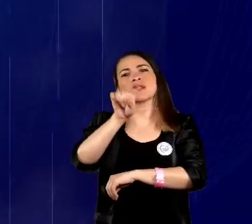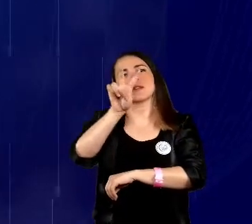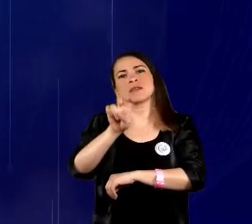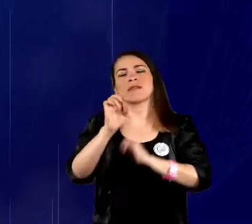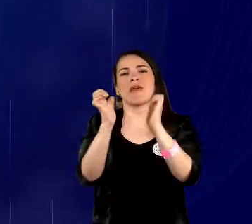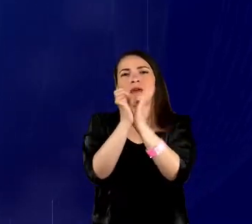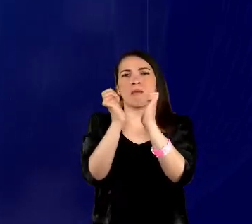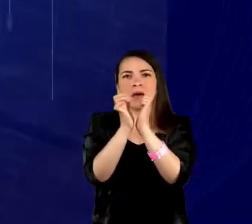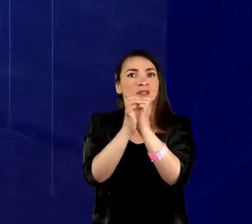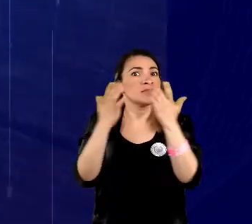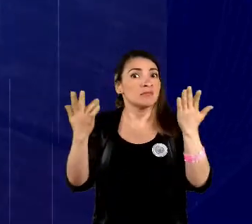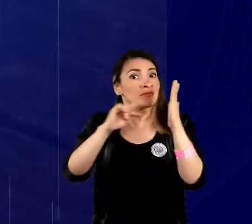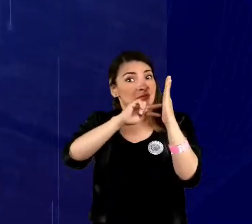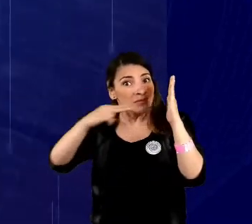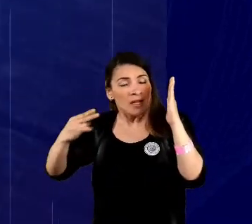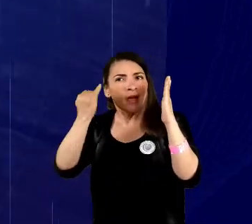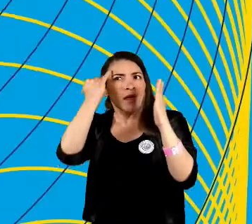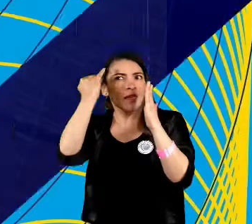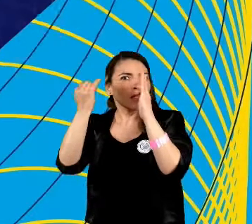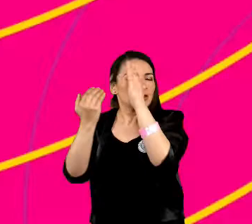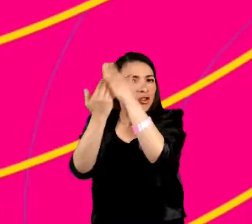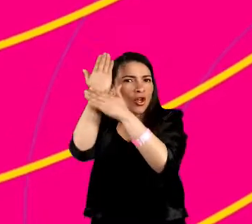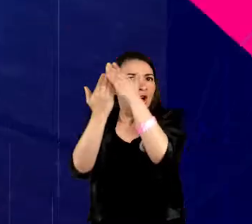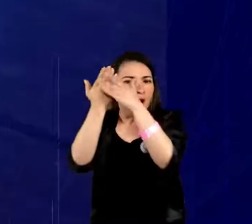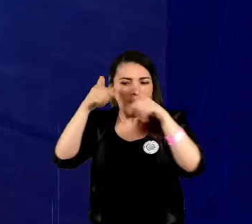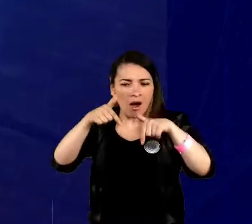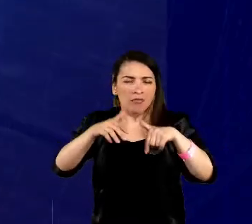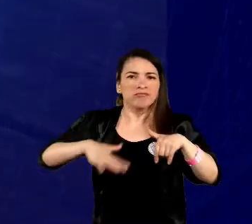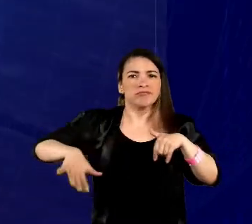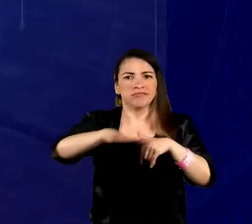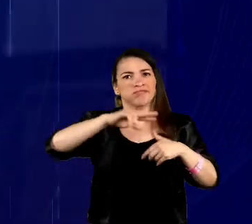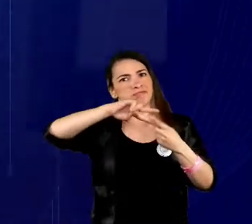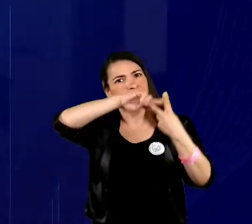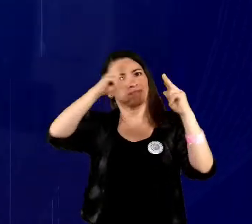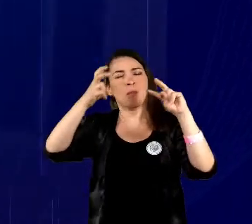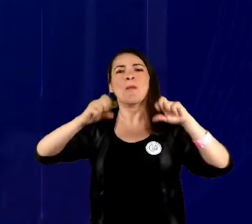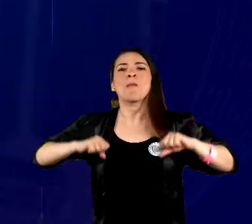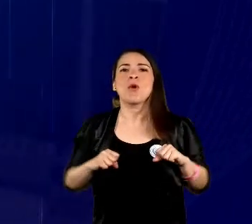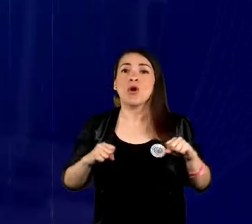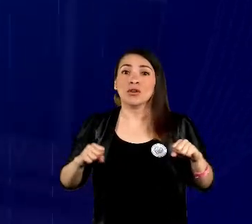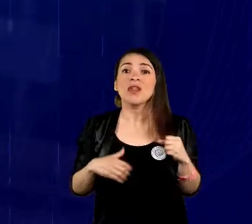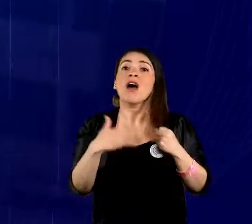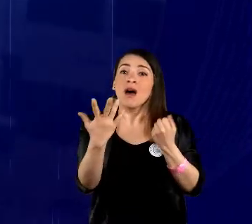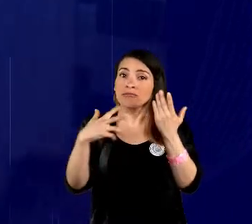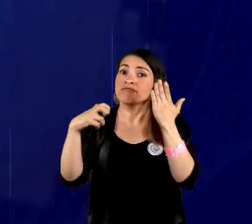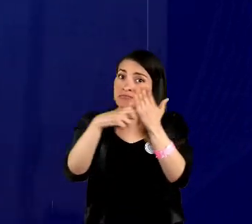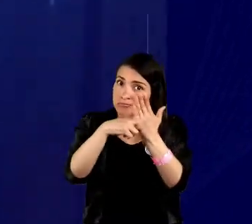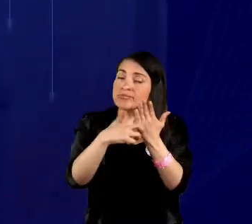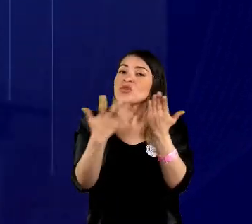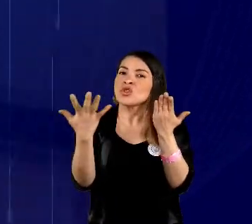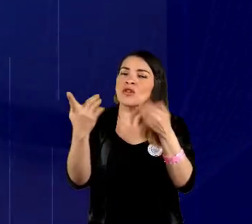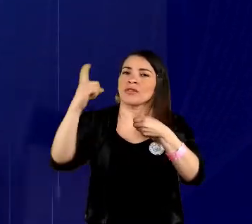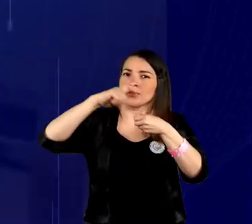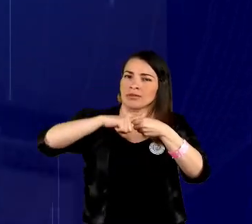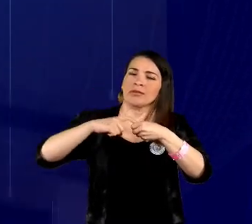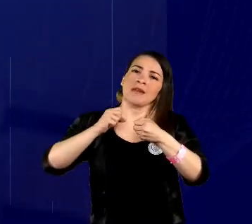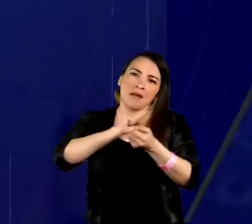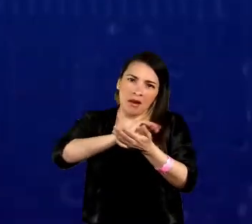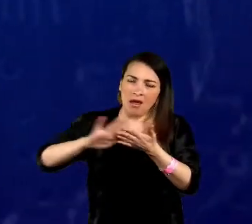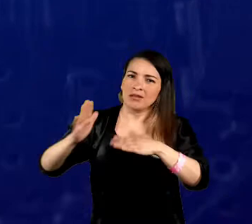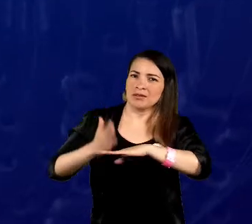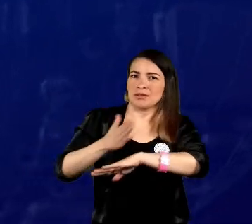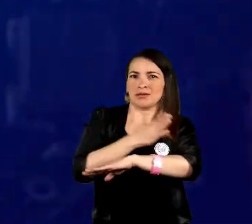mayo la tecnología y la innovación se toman a corferias en Bogotá adquiere tus entradas registrandote ya totalmente